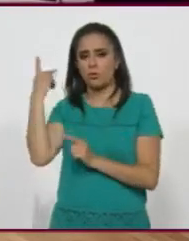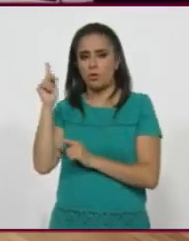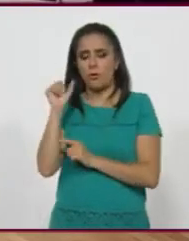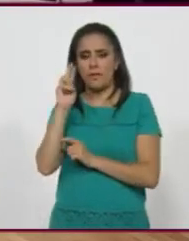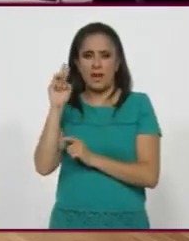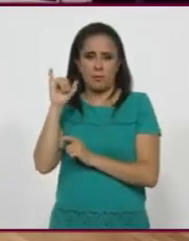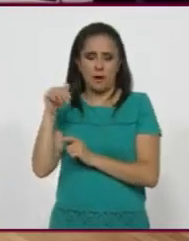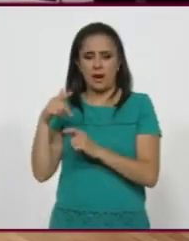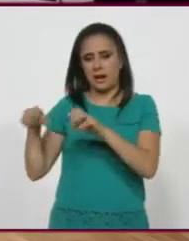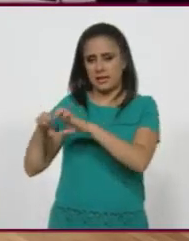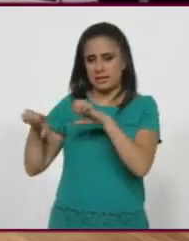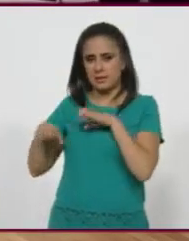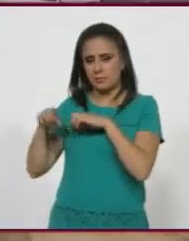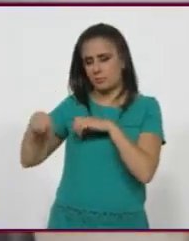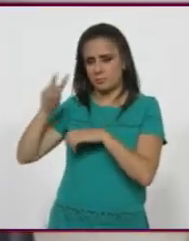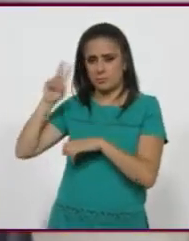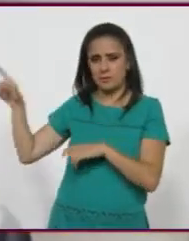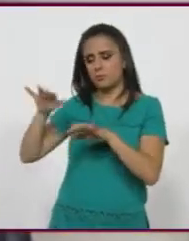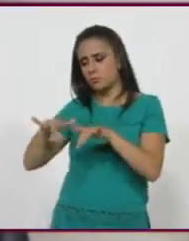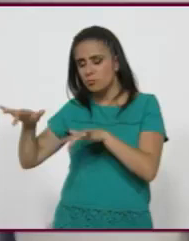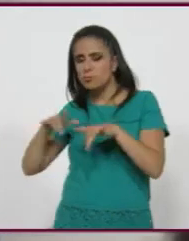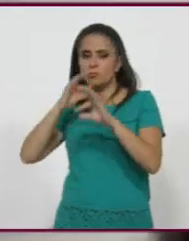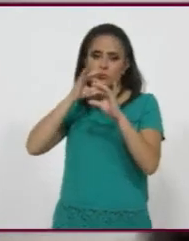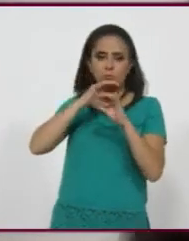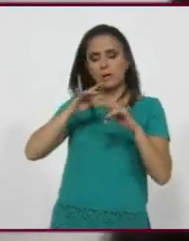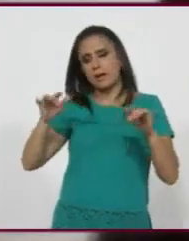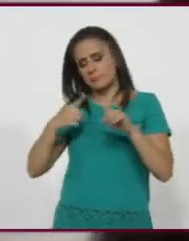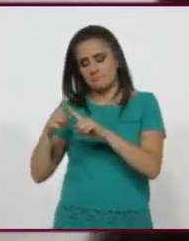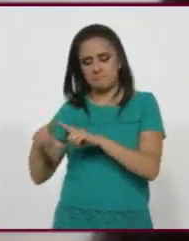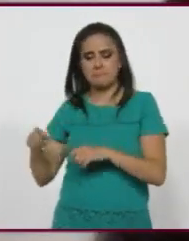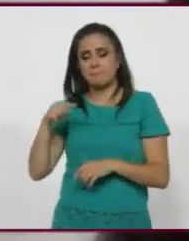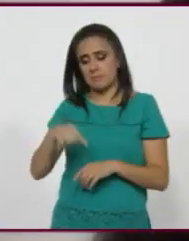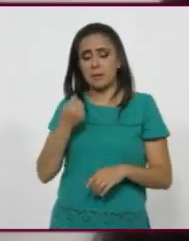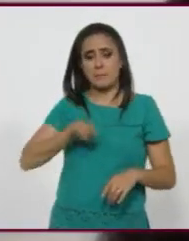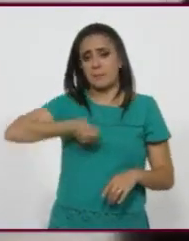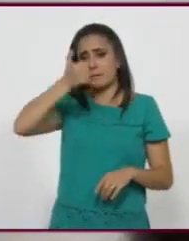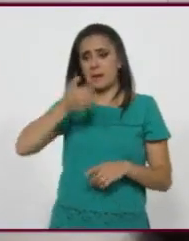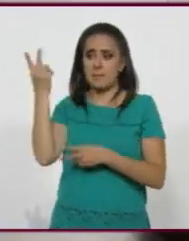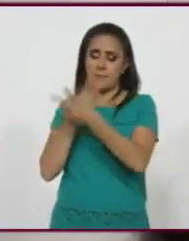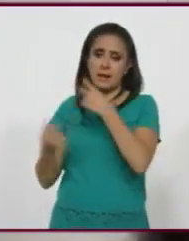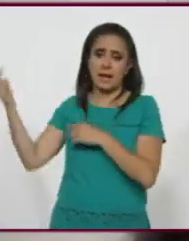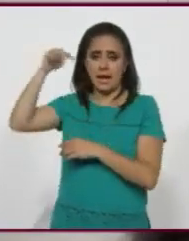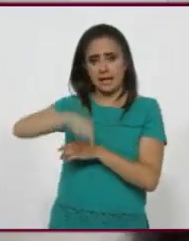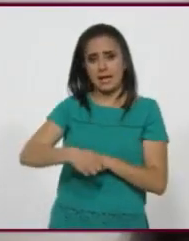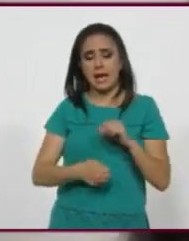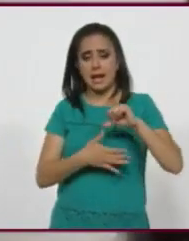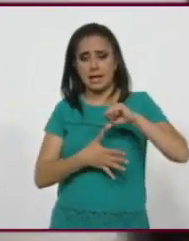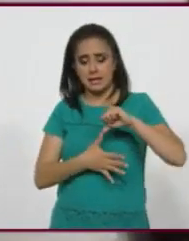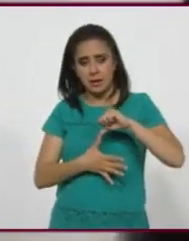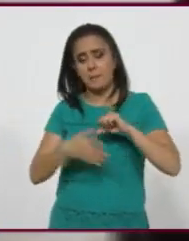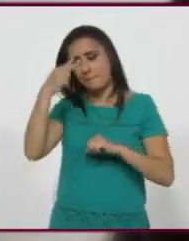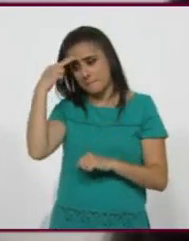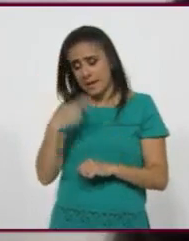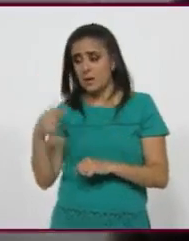con instrumentos occidentales. Hoy es la primera vez que están en América Latina comenzando